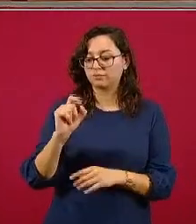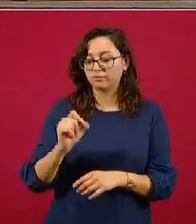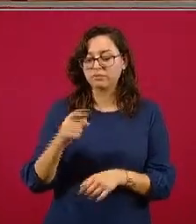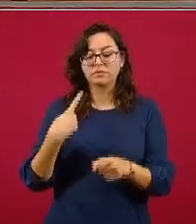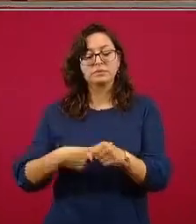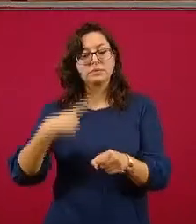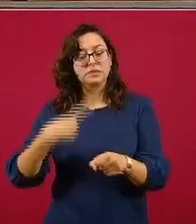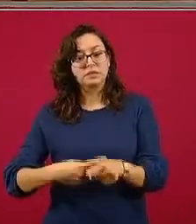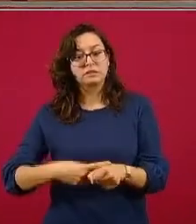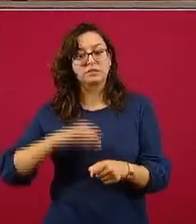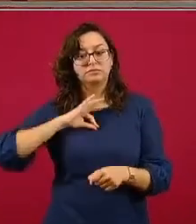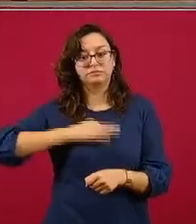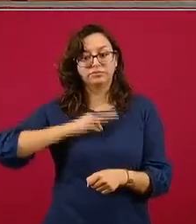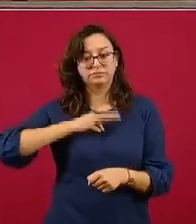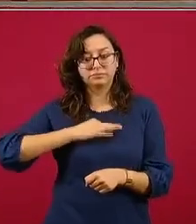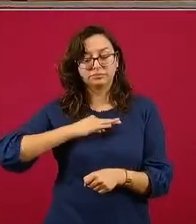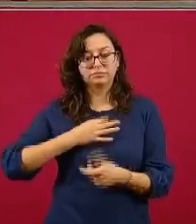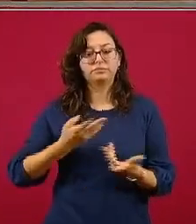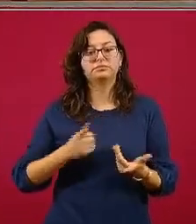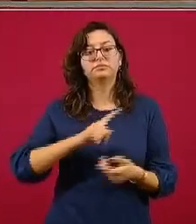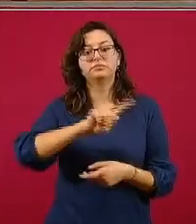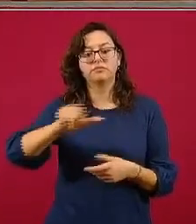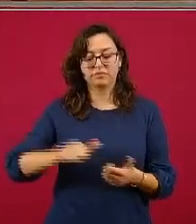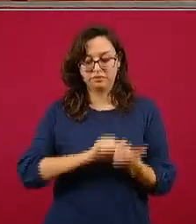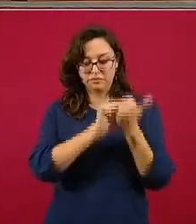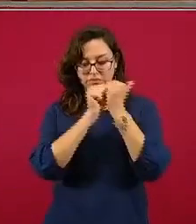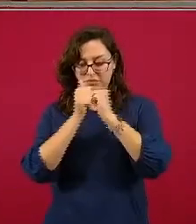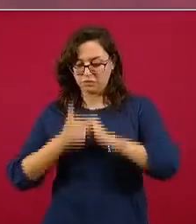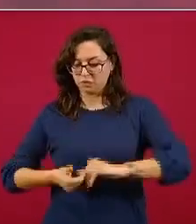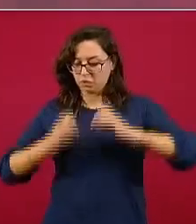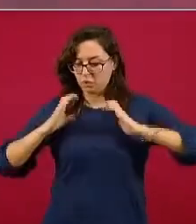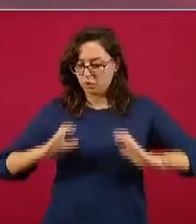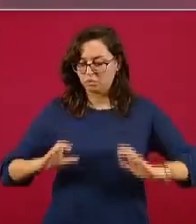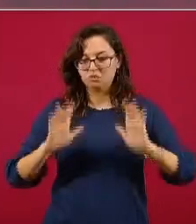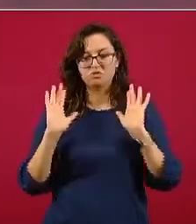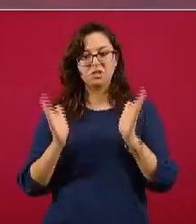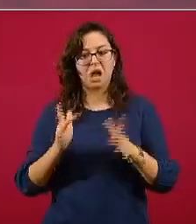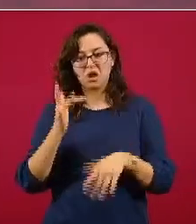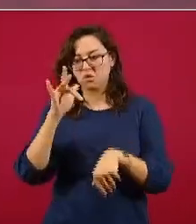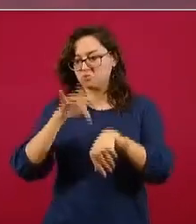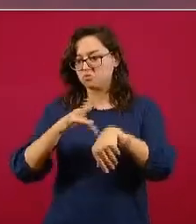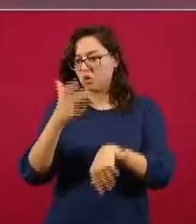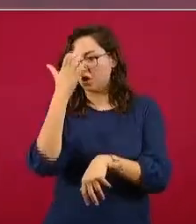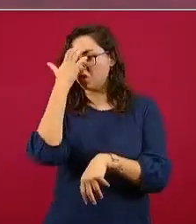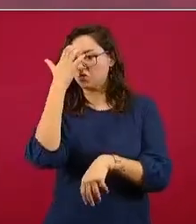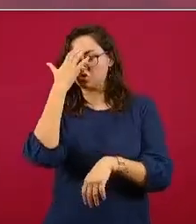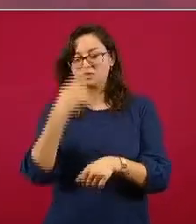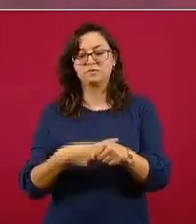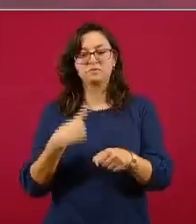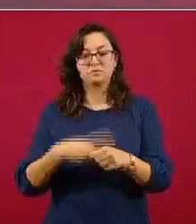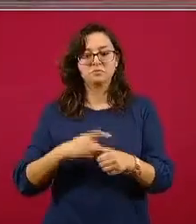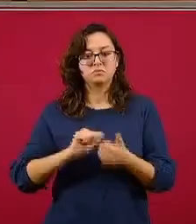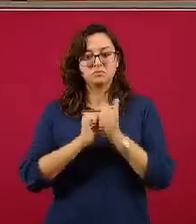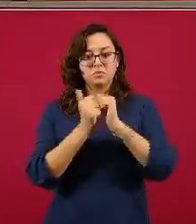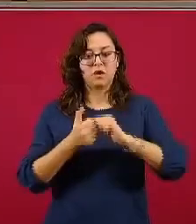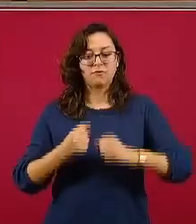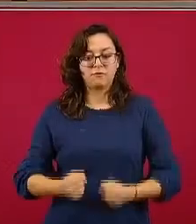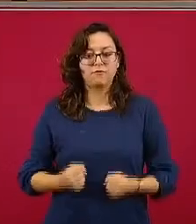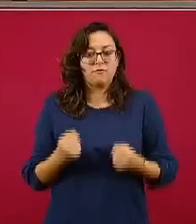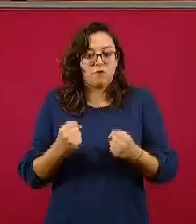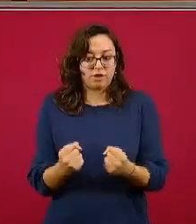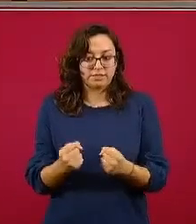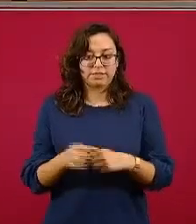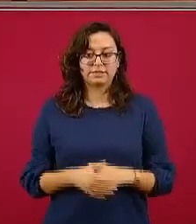al virus SARS-CoV-2 y consecuentemente desarrollaron anticuerpos contra esta enfermedad. Voy a presentar a